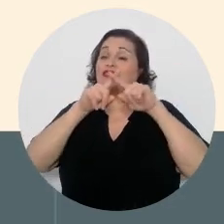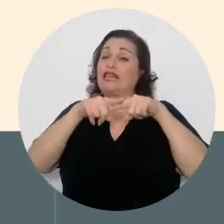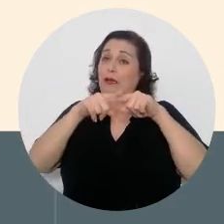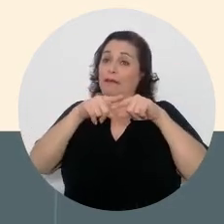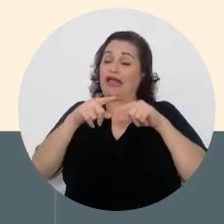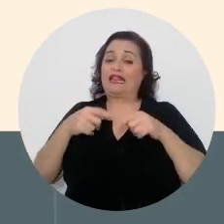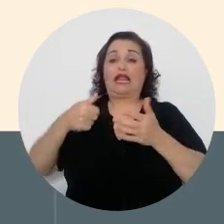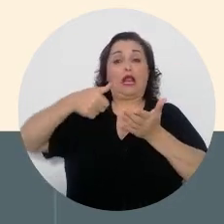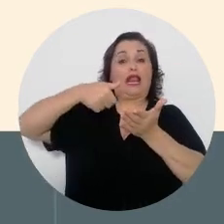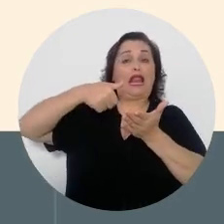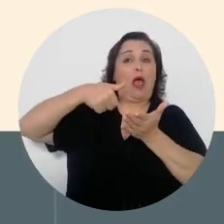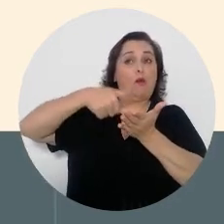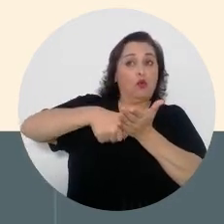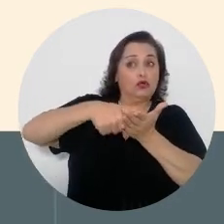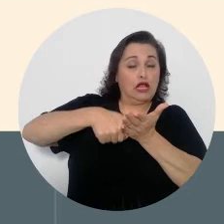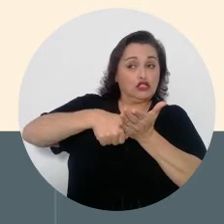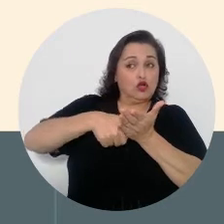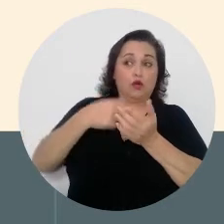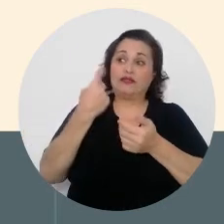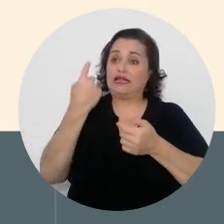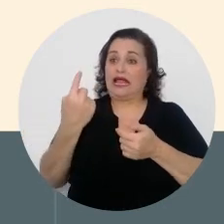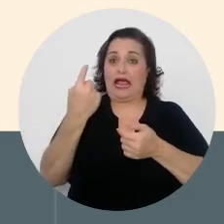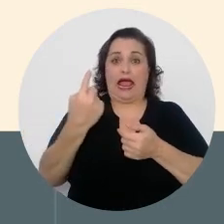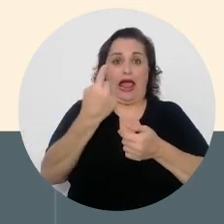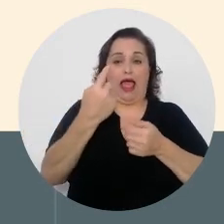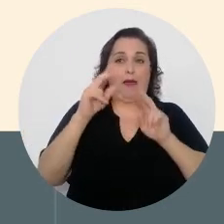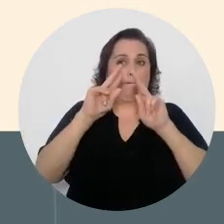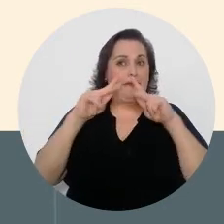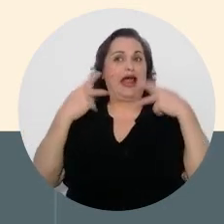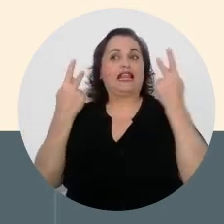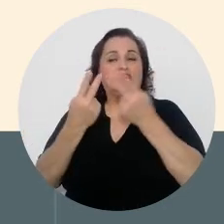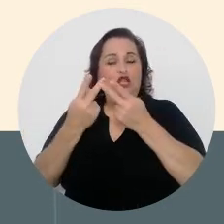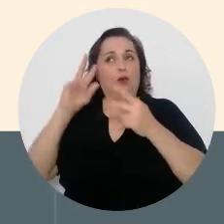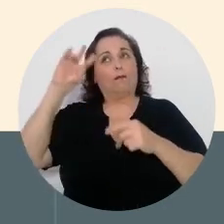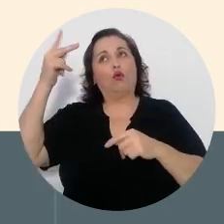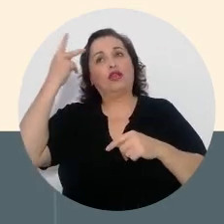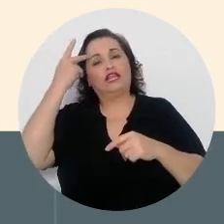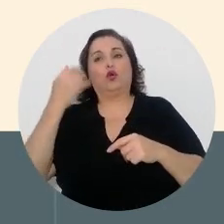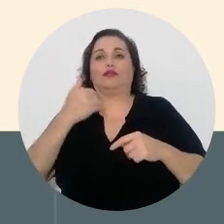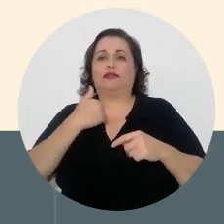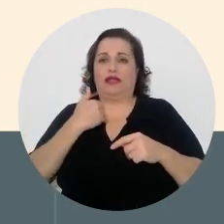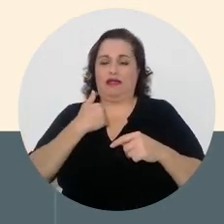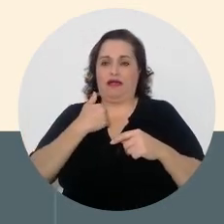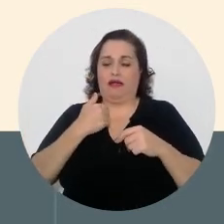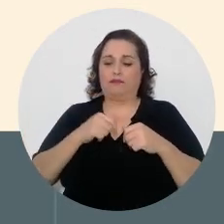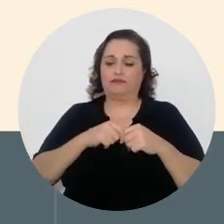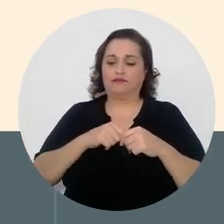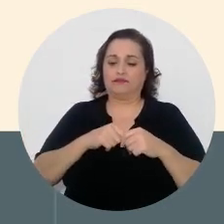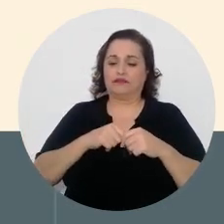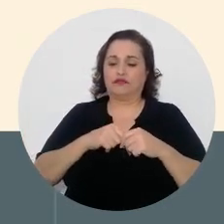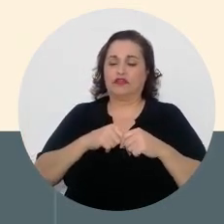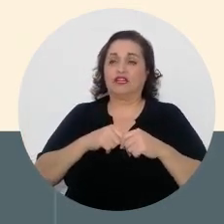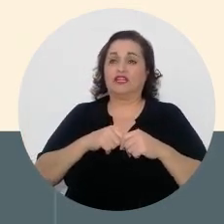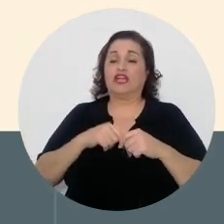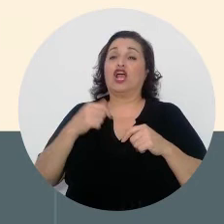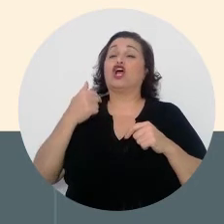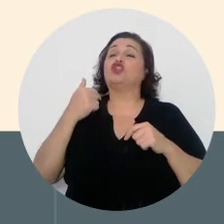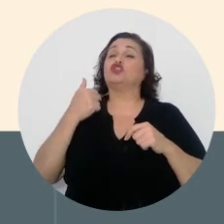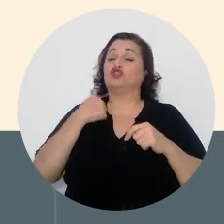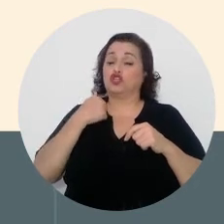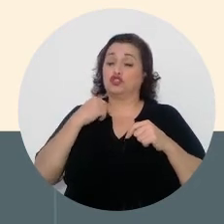venía diciendo, de la votación que cada partido político obtenga. Y donde nos